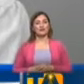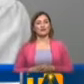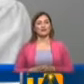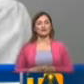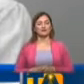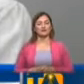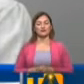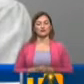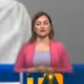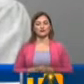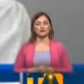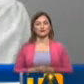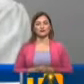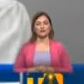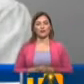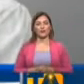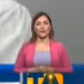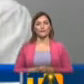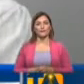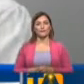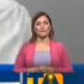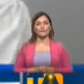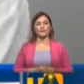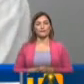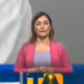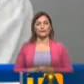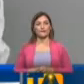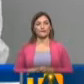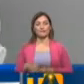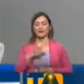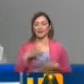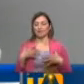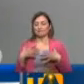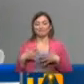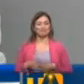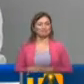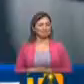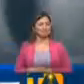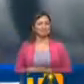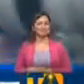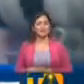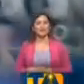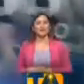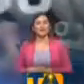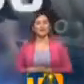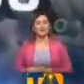de verdad que eso es lo que más nerviosa me tuvo y me tiene.